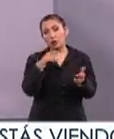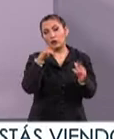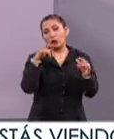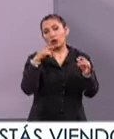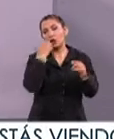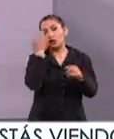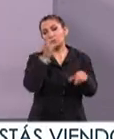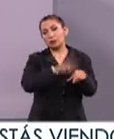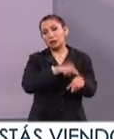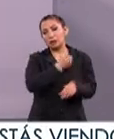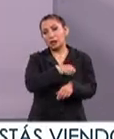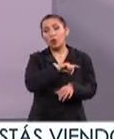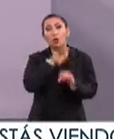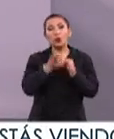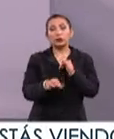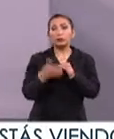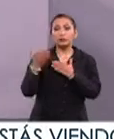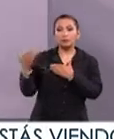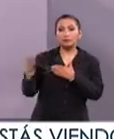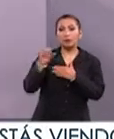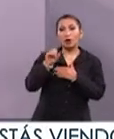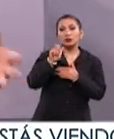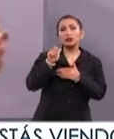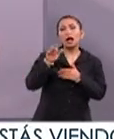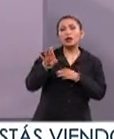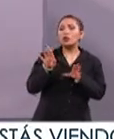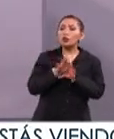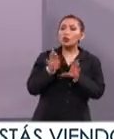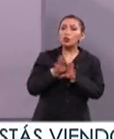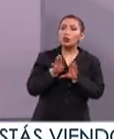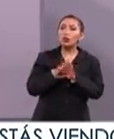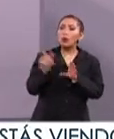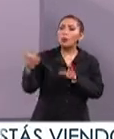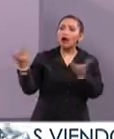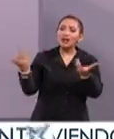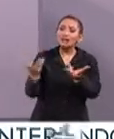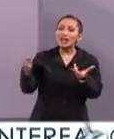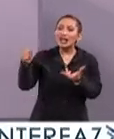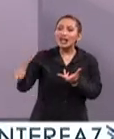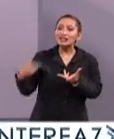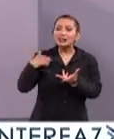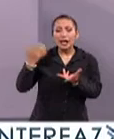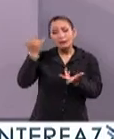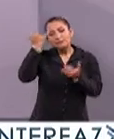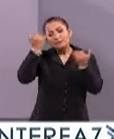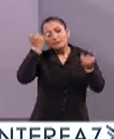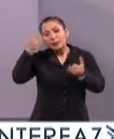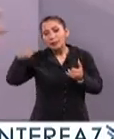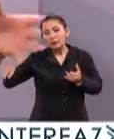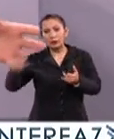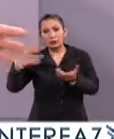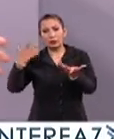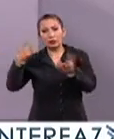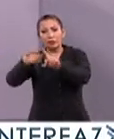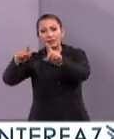y etcétera. Finalmente, Oscar, ¿cómo generar este tipo de iniciativas por parte de los distintos sectores